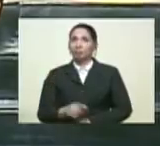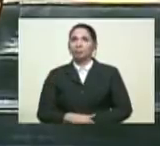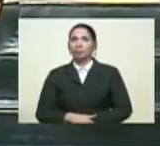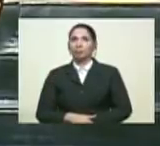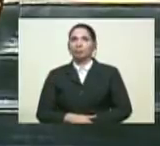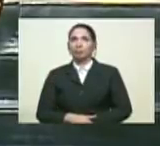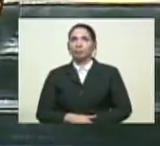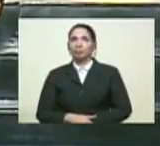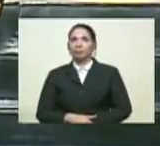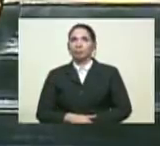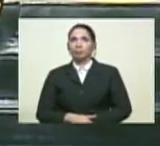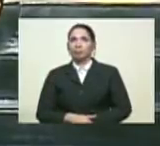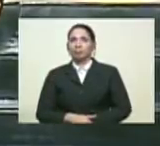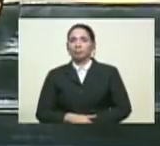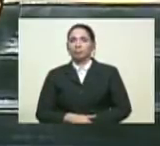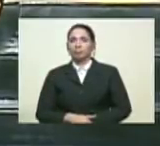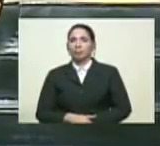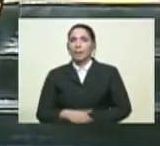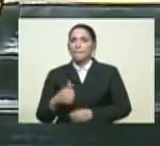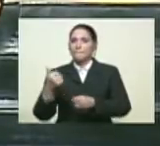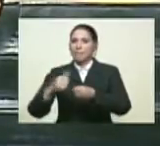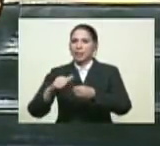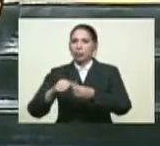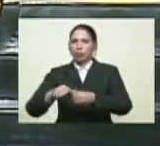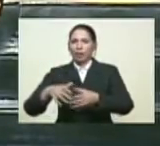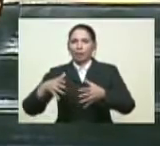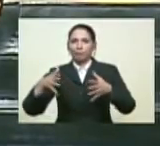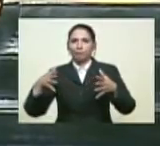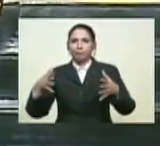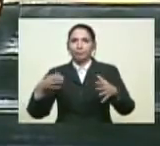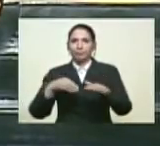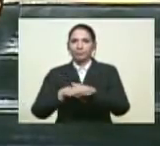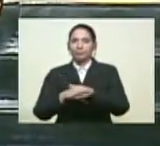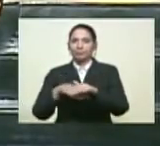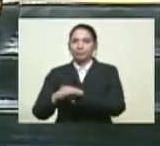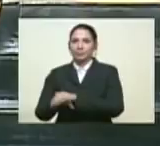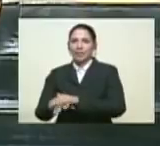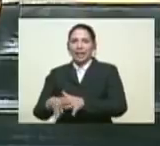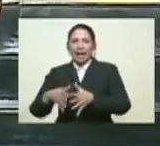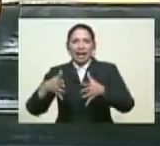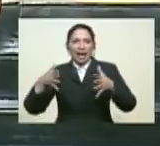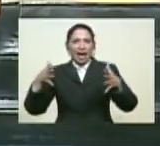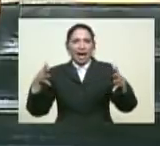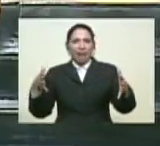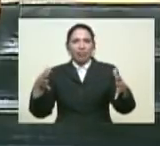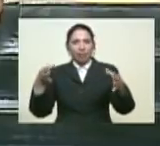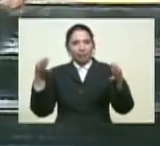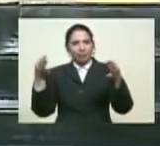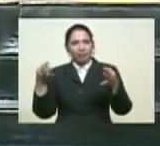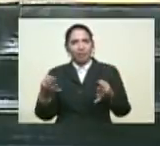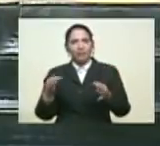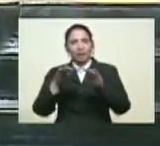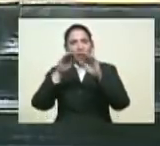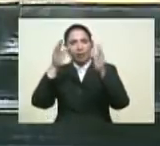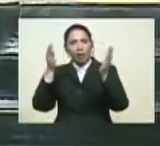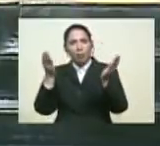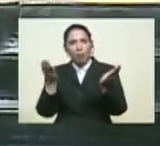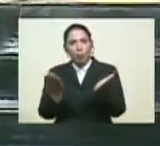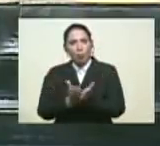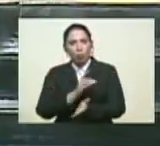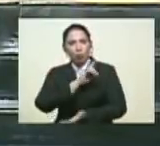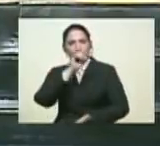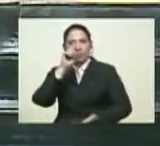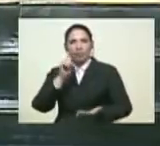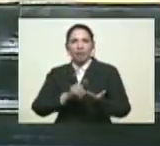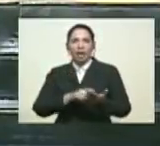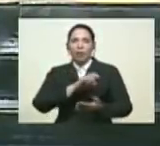de las reservas petroleras más grandes, certificadas del mundo entero, están aquí en el